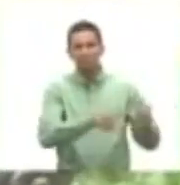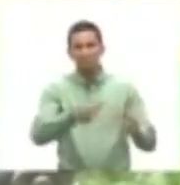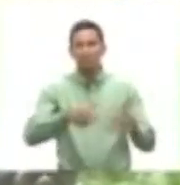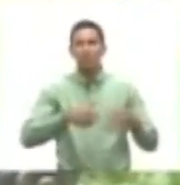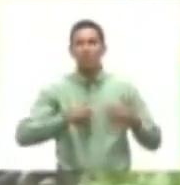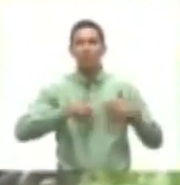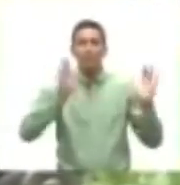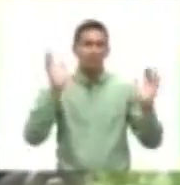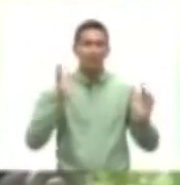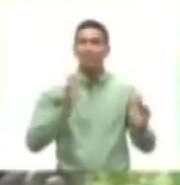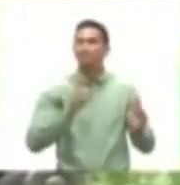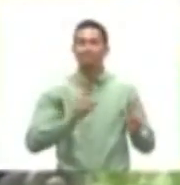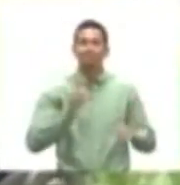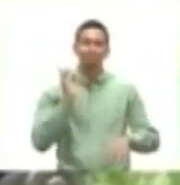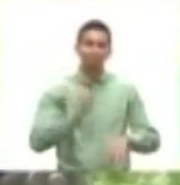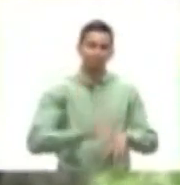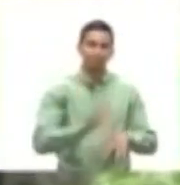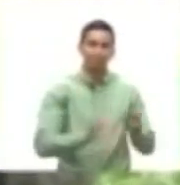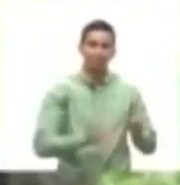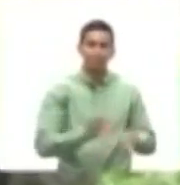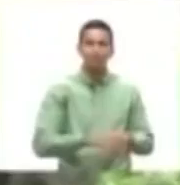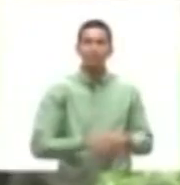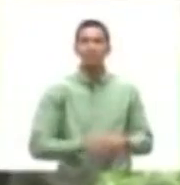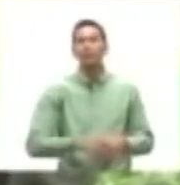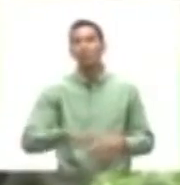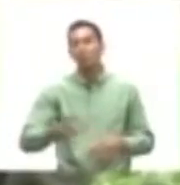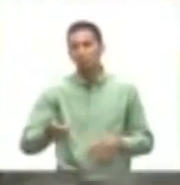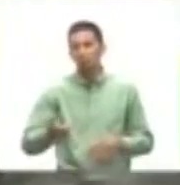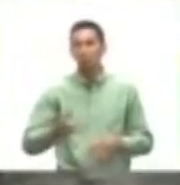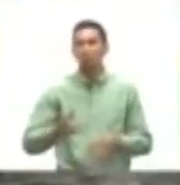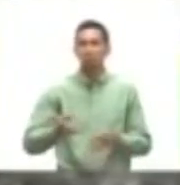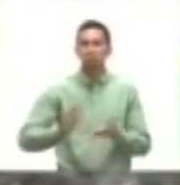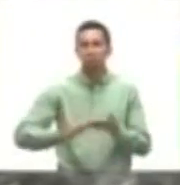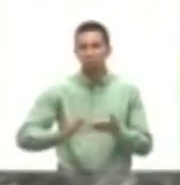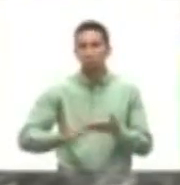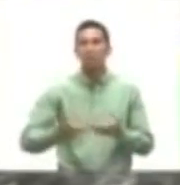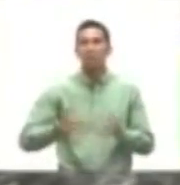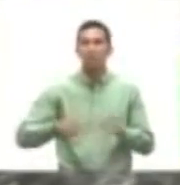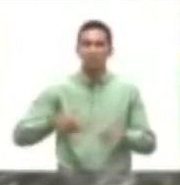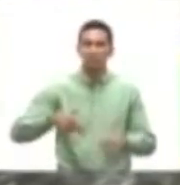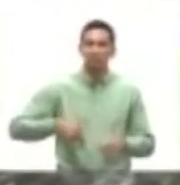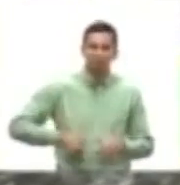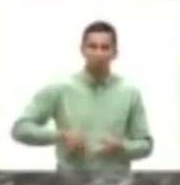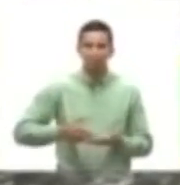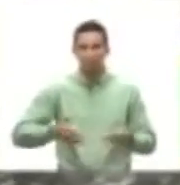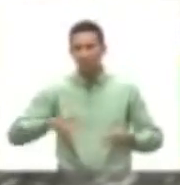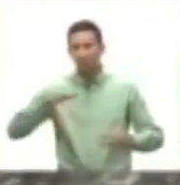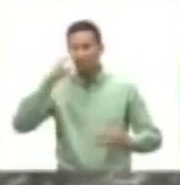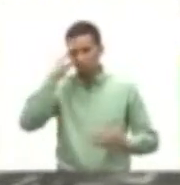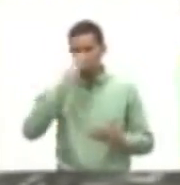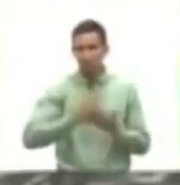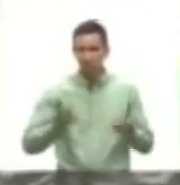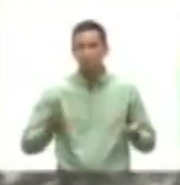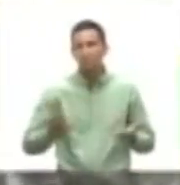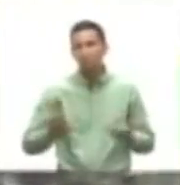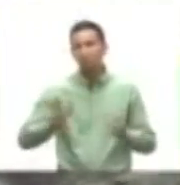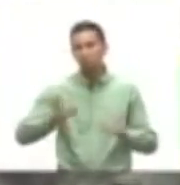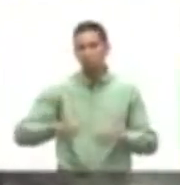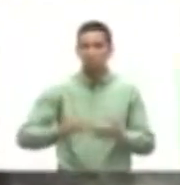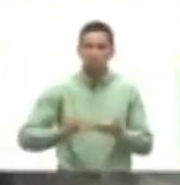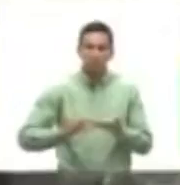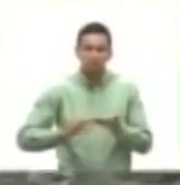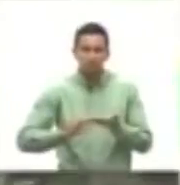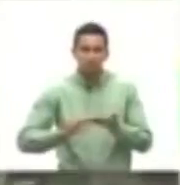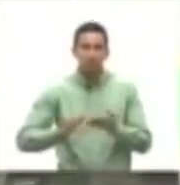delitos amnistiados serán porte ilegal de armas, rebelión o uso de elementos privativos de la fuerza pública. Aunque parezca imposible, los acuerdos plantean que la